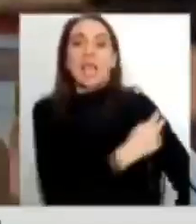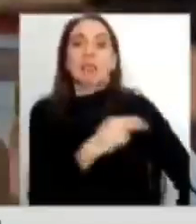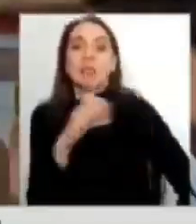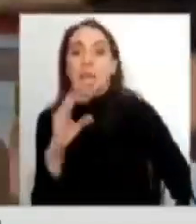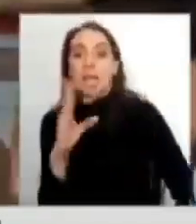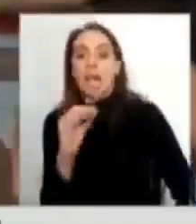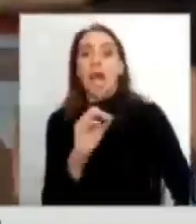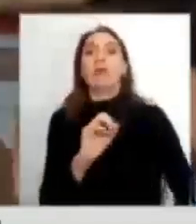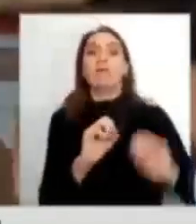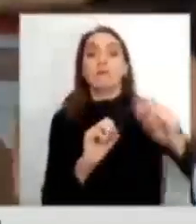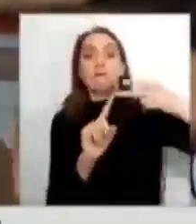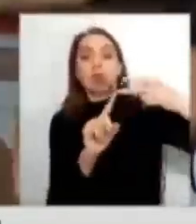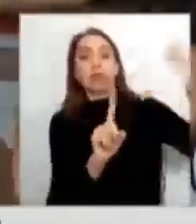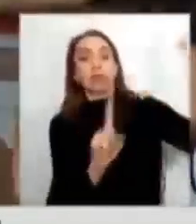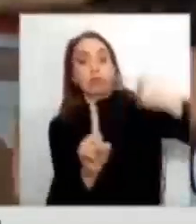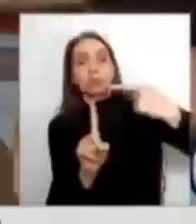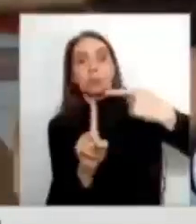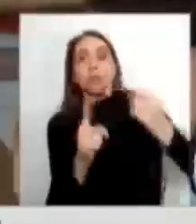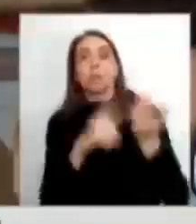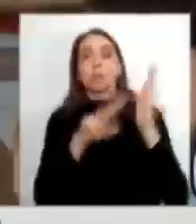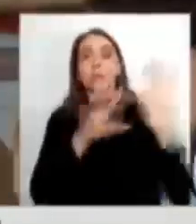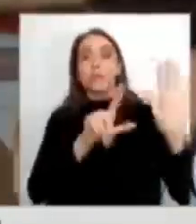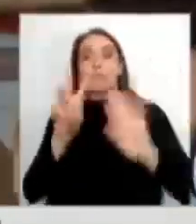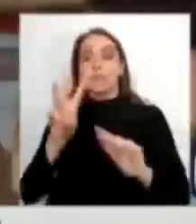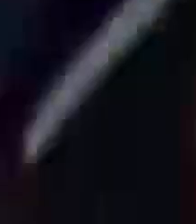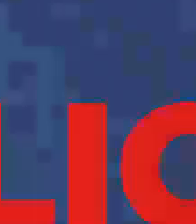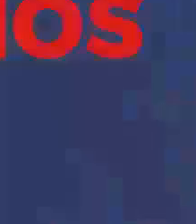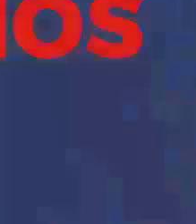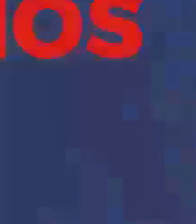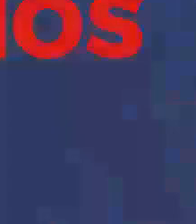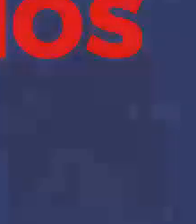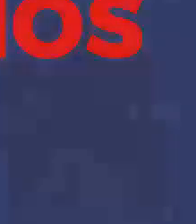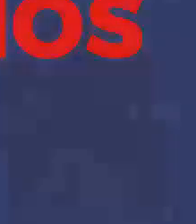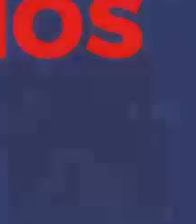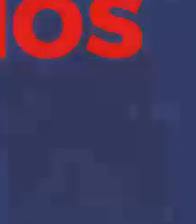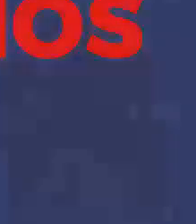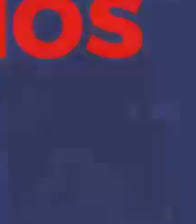el 73 no gracias yo rechazo este proyecto de ley